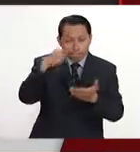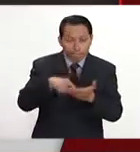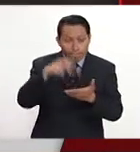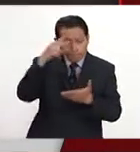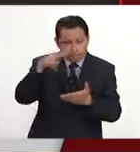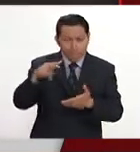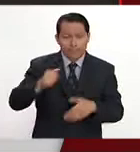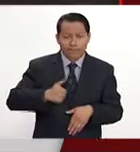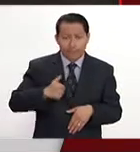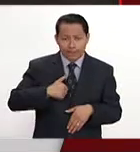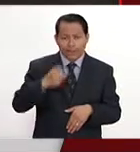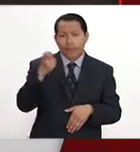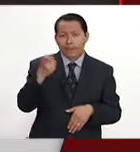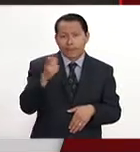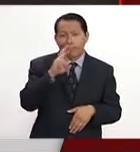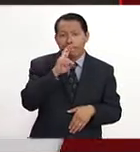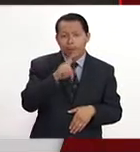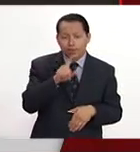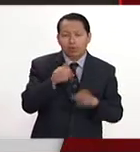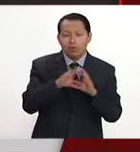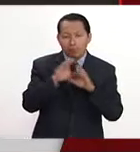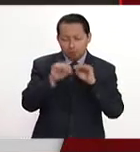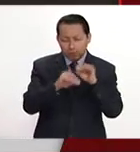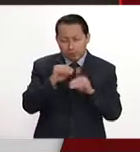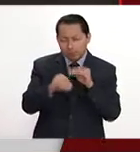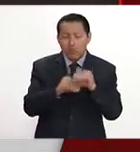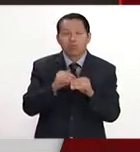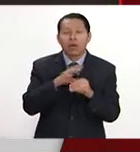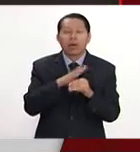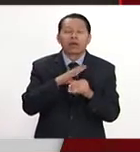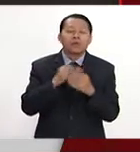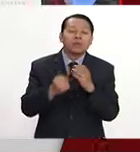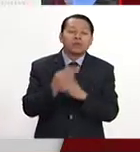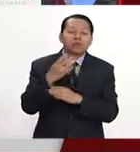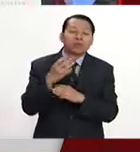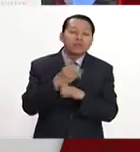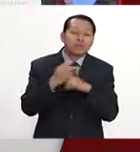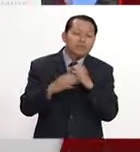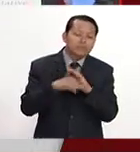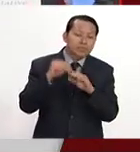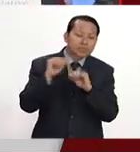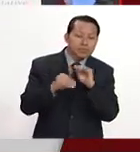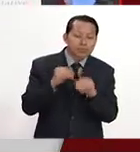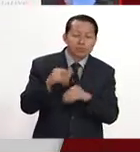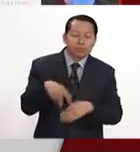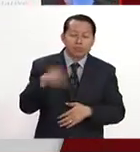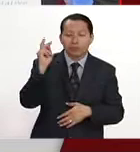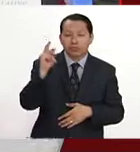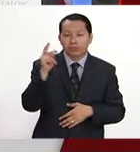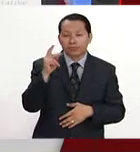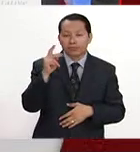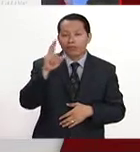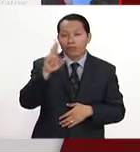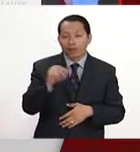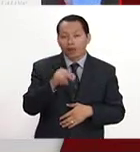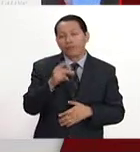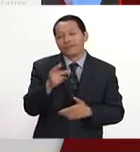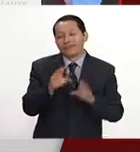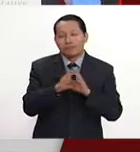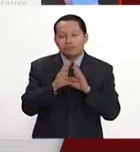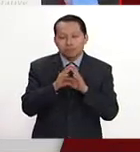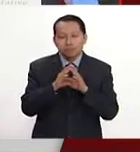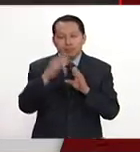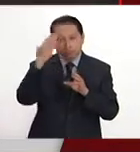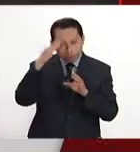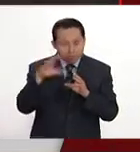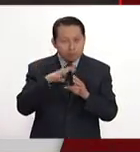Canadá comparten esa intención de mejorarlo, de actualizar el tratado, incluirle nuevas cosas, pero no hay que perder de vista que a final de cuentas